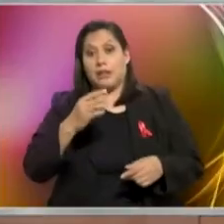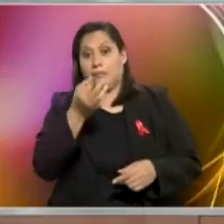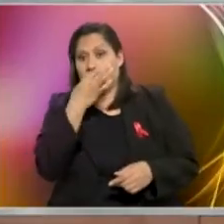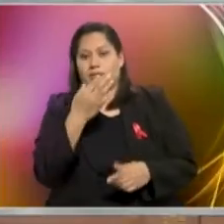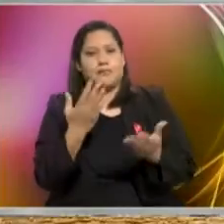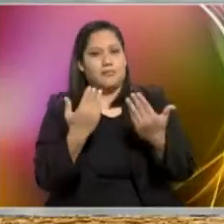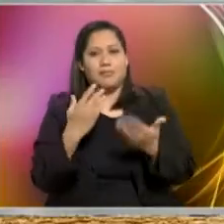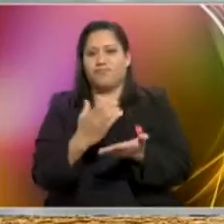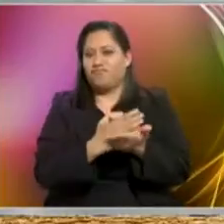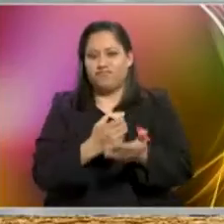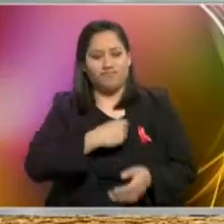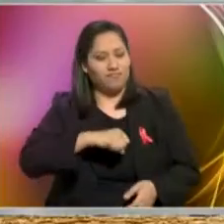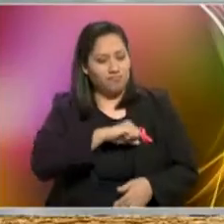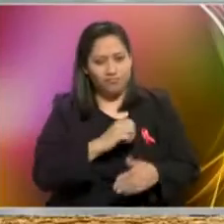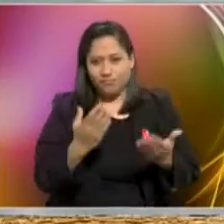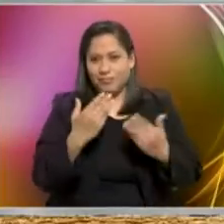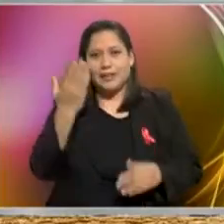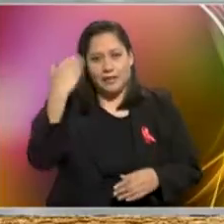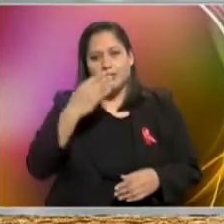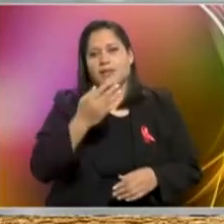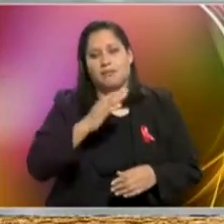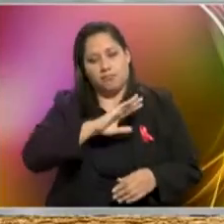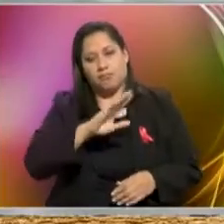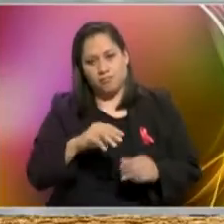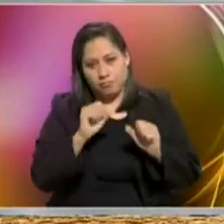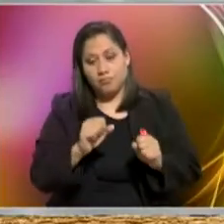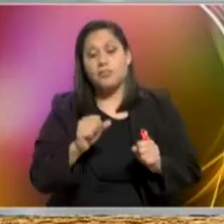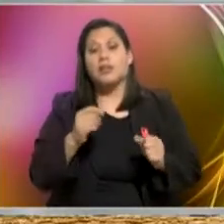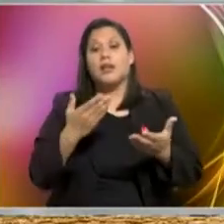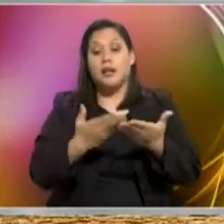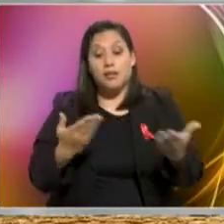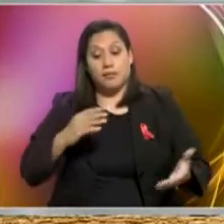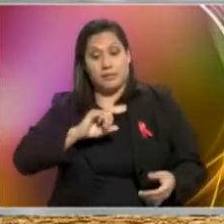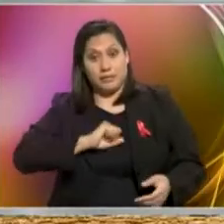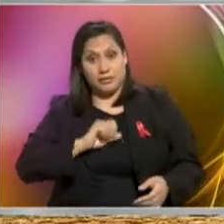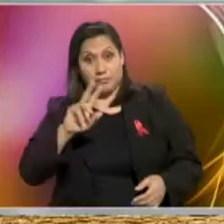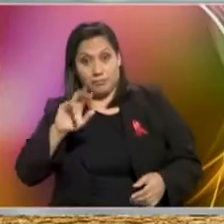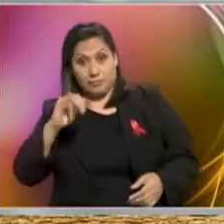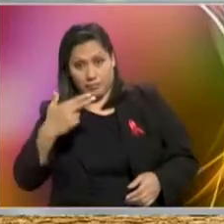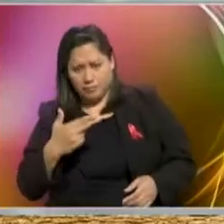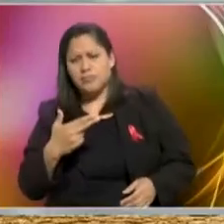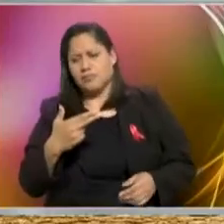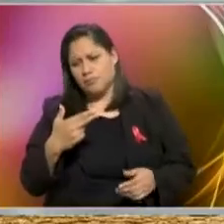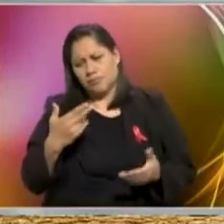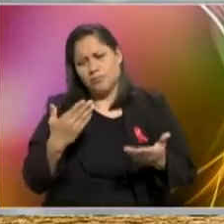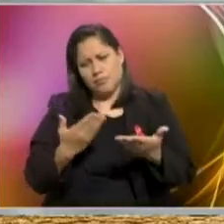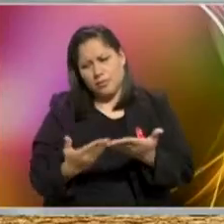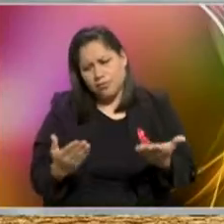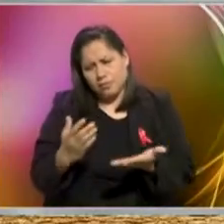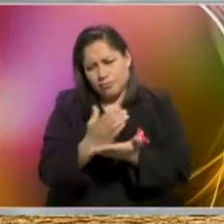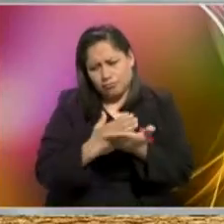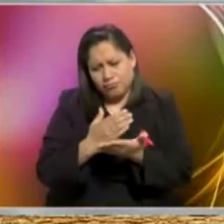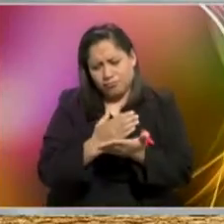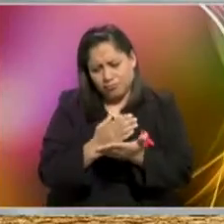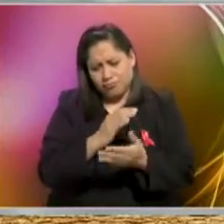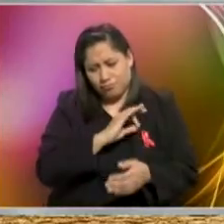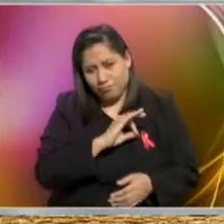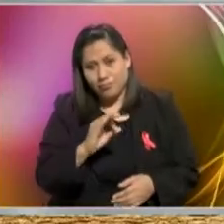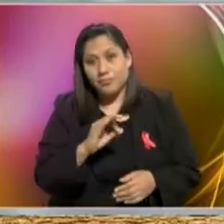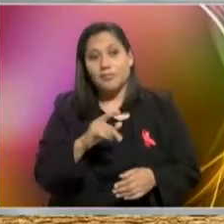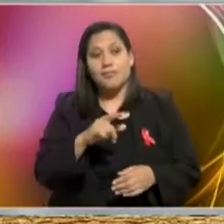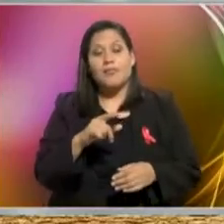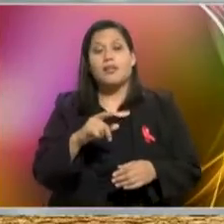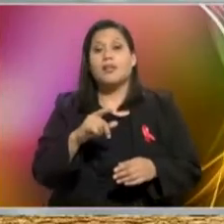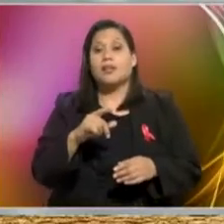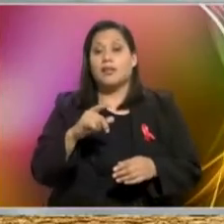es progresivas. importante decirlo ahora. Si uno contrae el VIH, hay maneras, la cosa es no quedarse con la